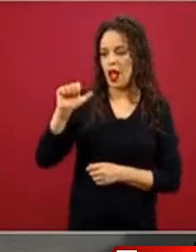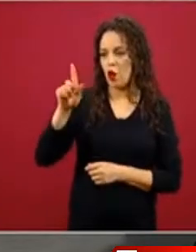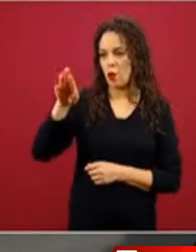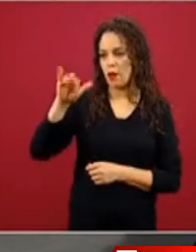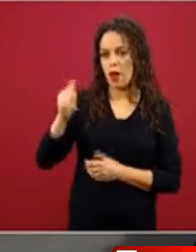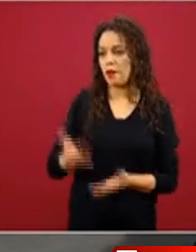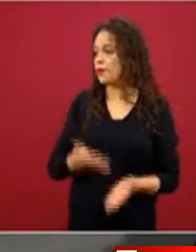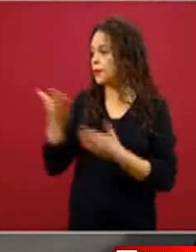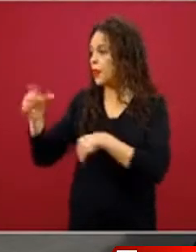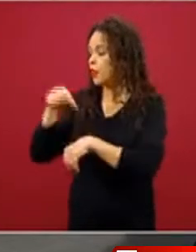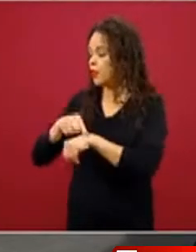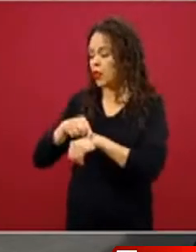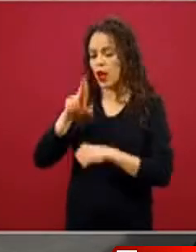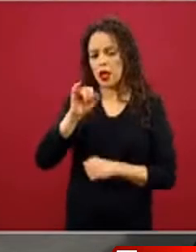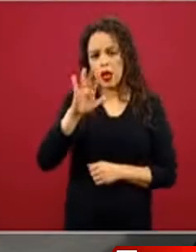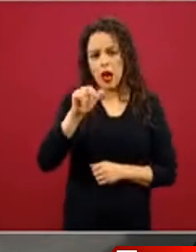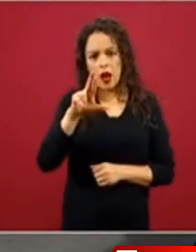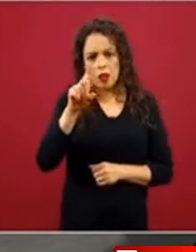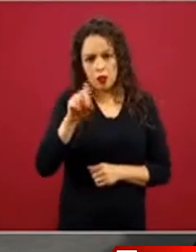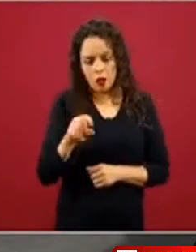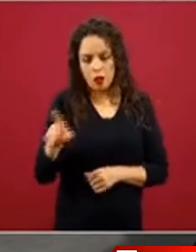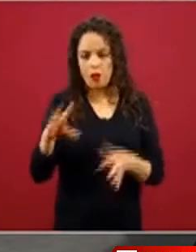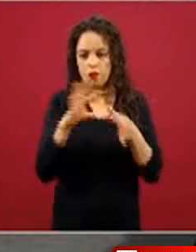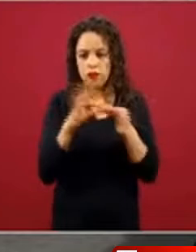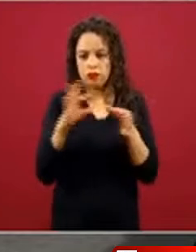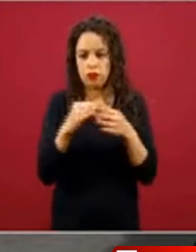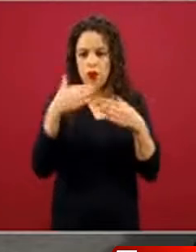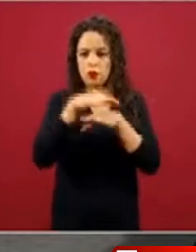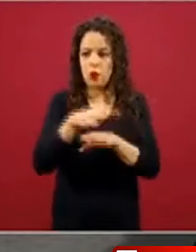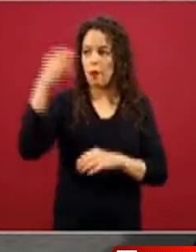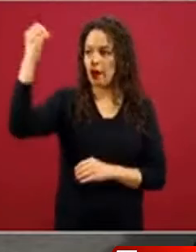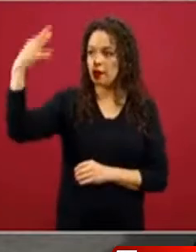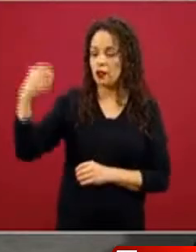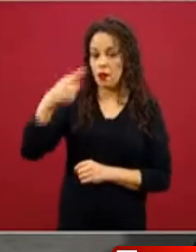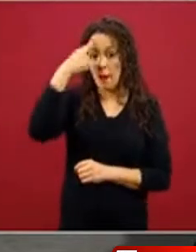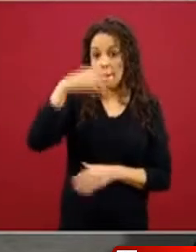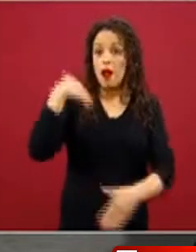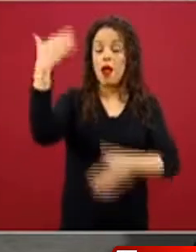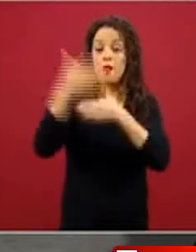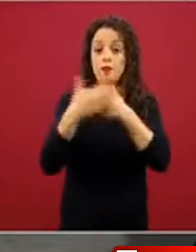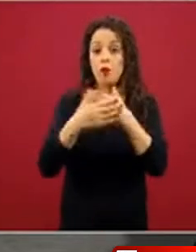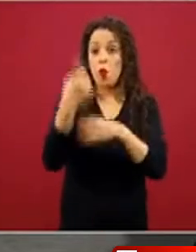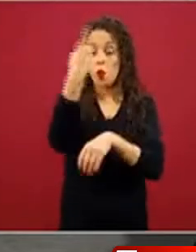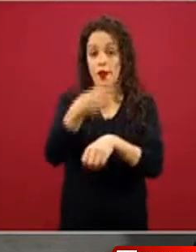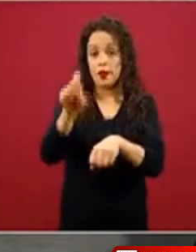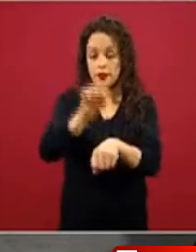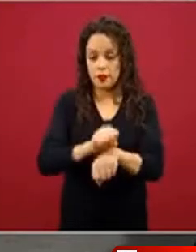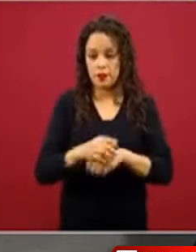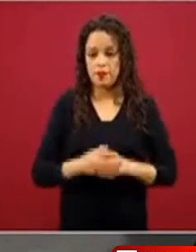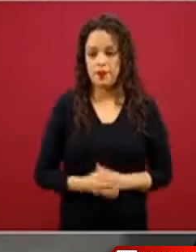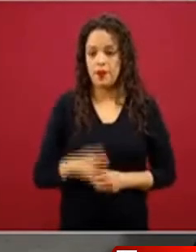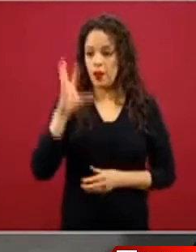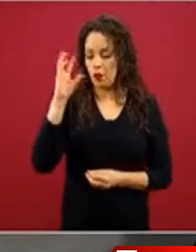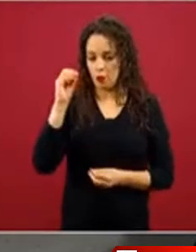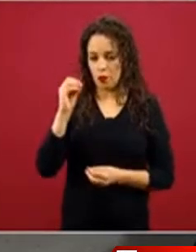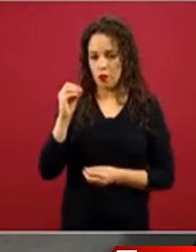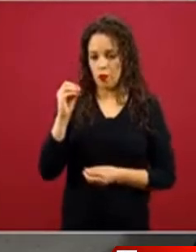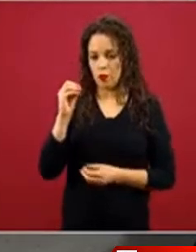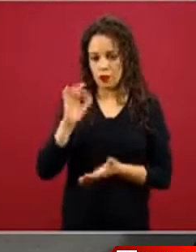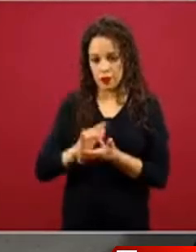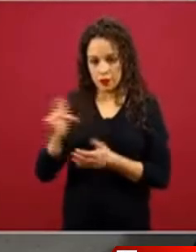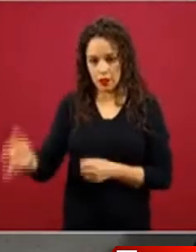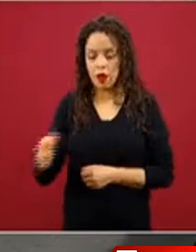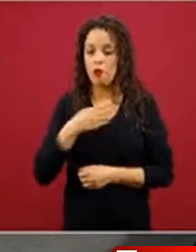Cortés si nos presenta el semáforo para la siguiente semana. Muchas gracias, doctor. Solamente muy buenas tardes